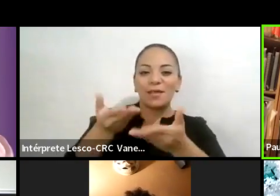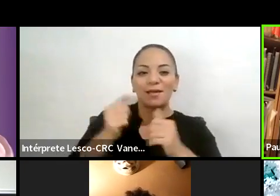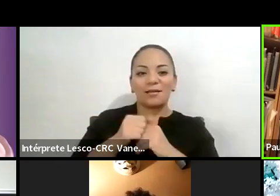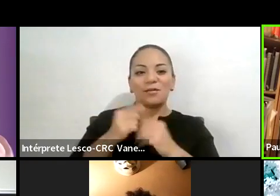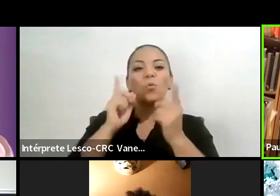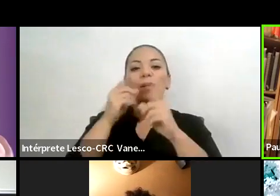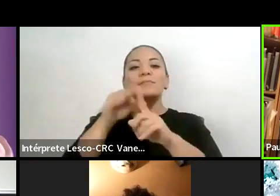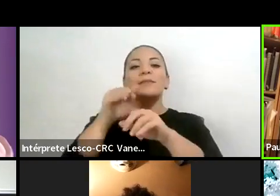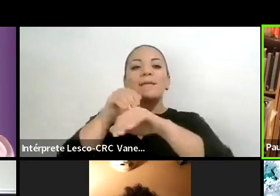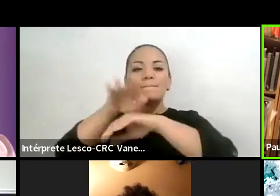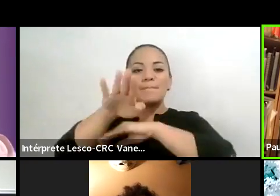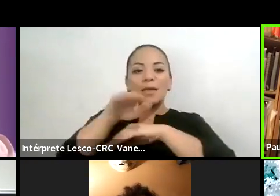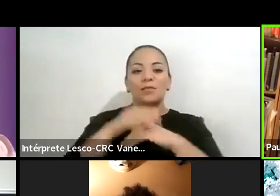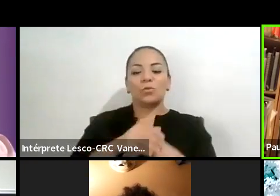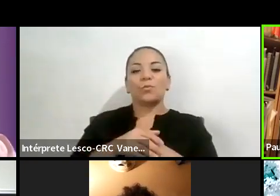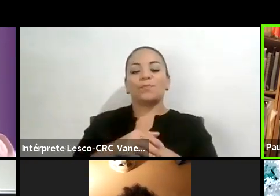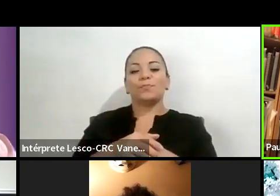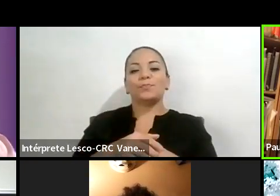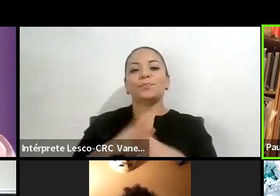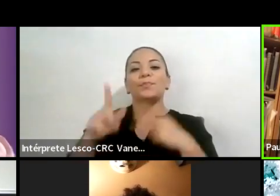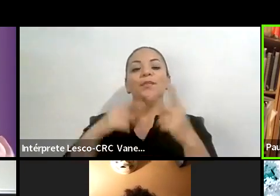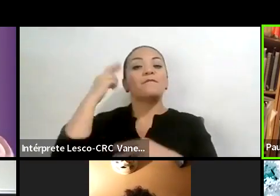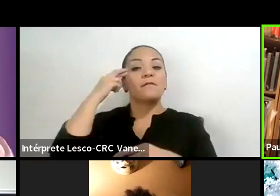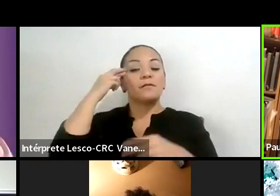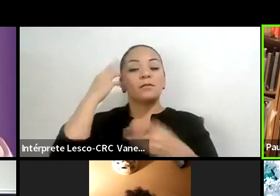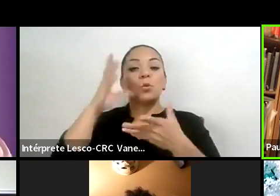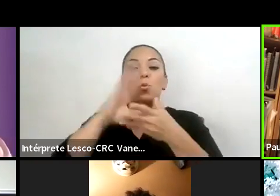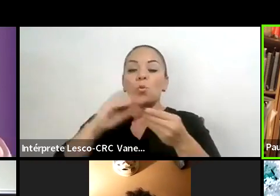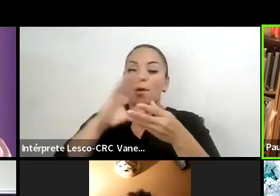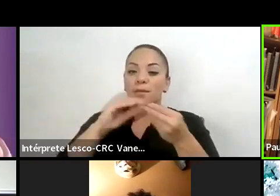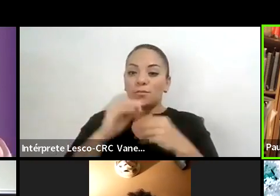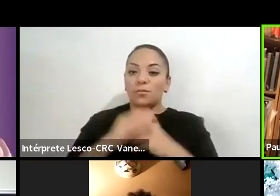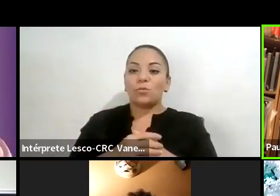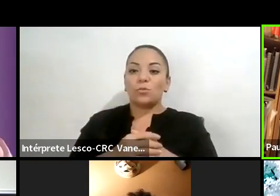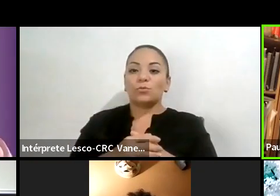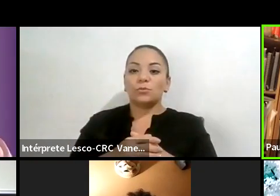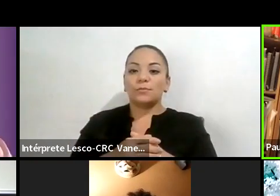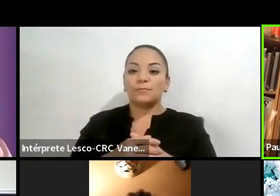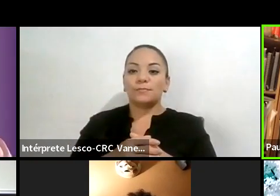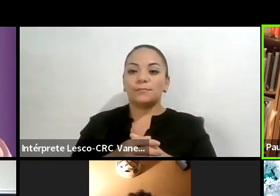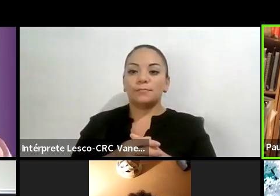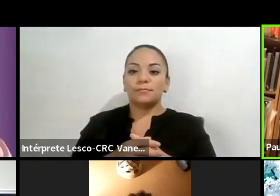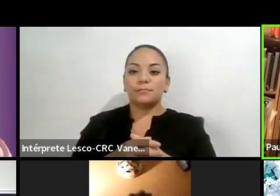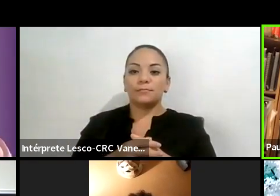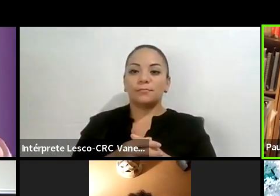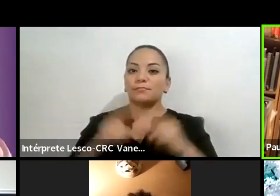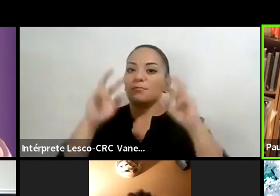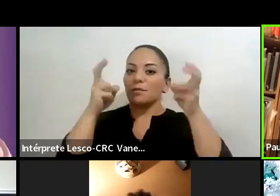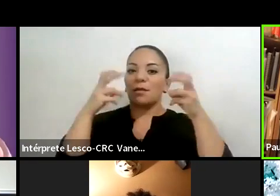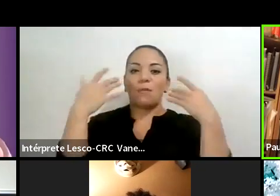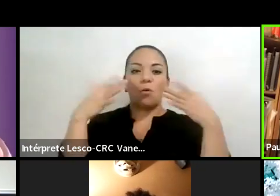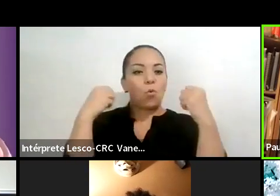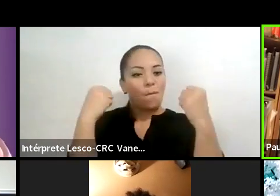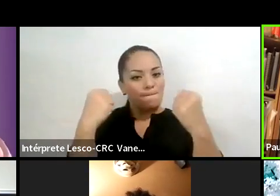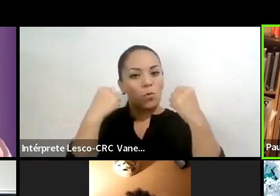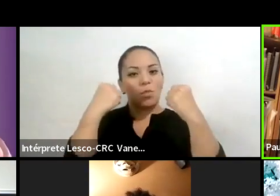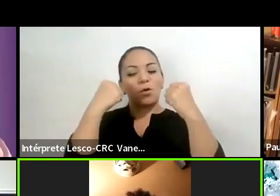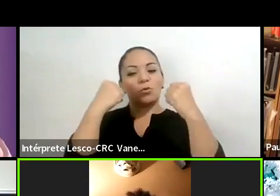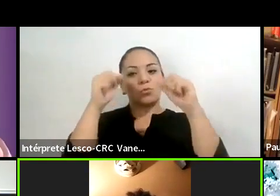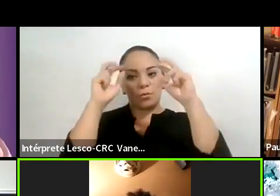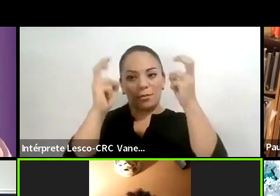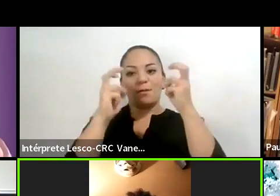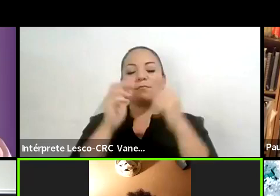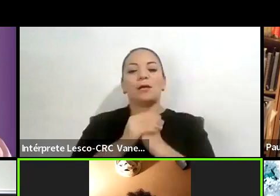enviando? Y la reflexión sobre estos cuentos que tienen de un tema tan poderoso, ¿verdad?, sobre la